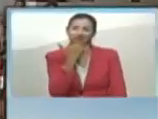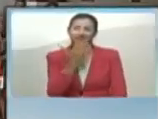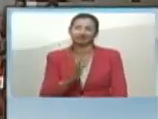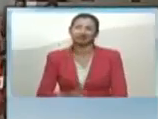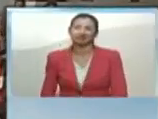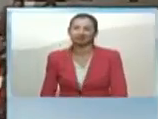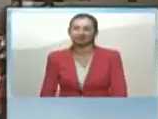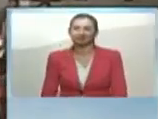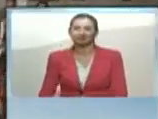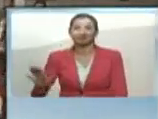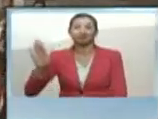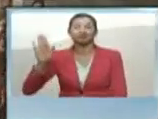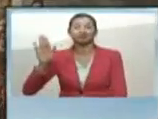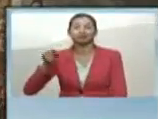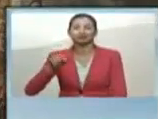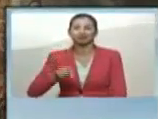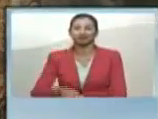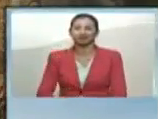Bueno. ¿O van para allá?